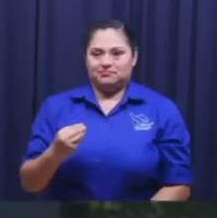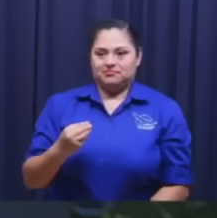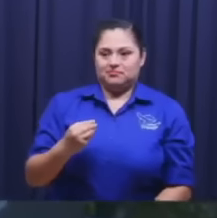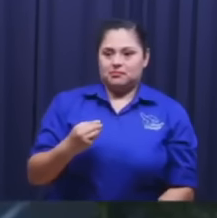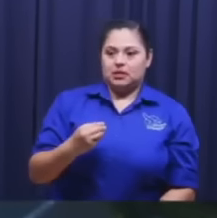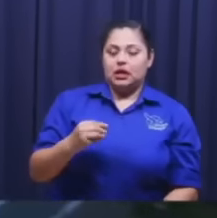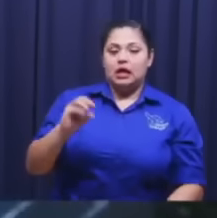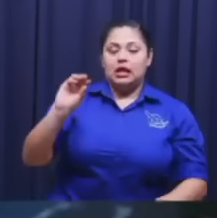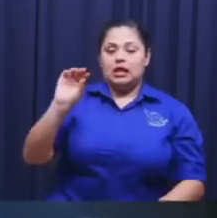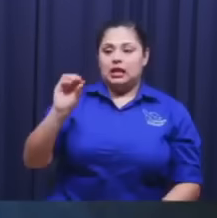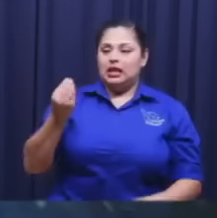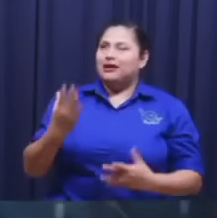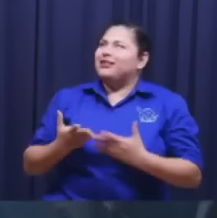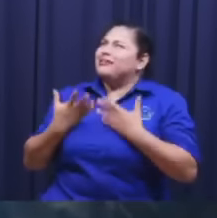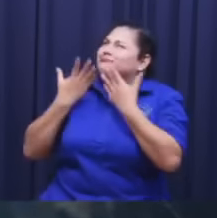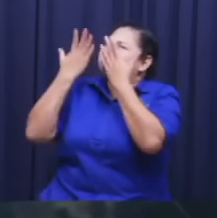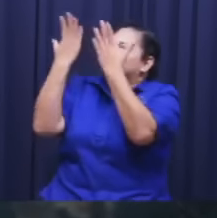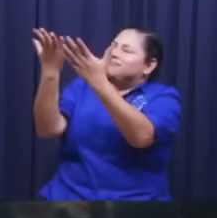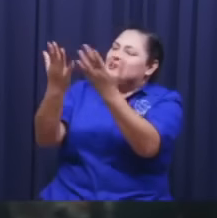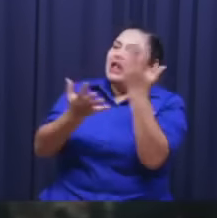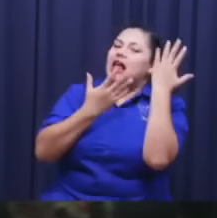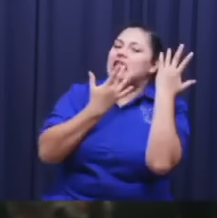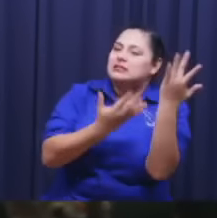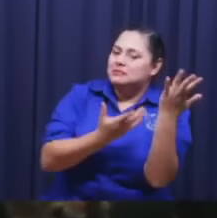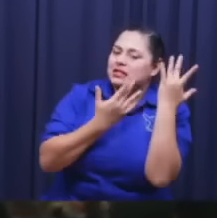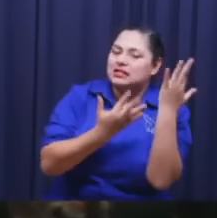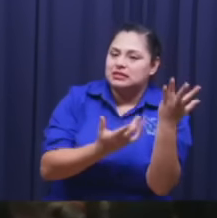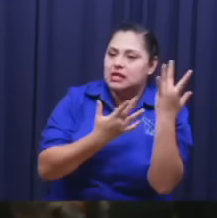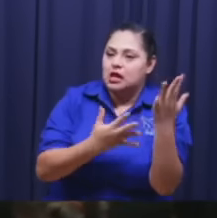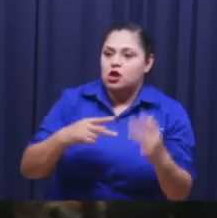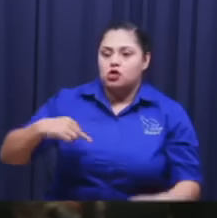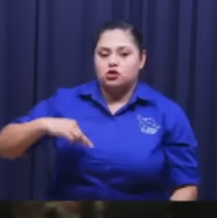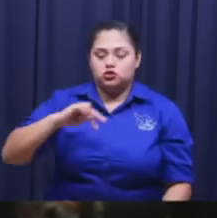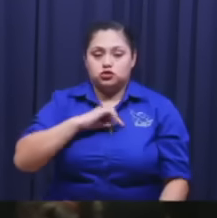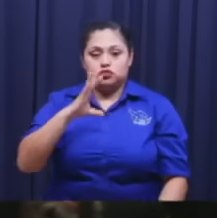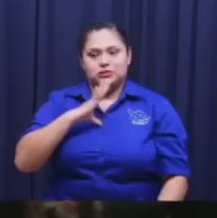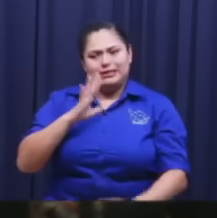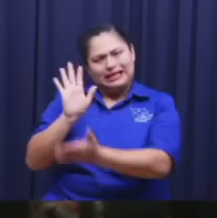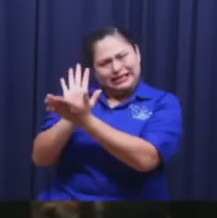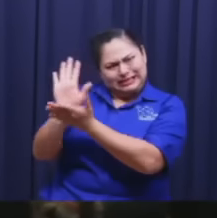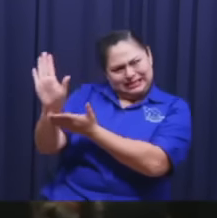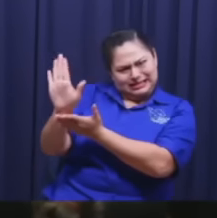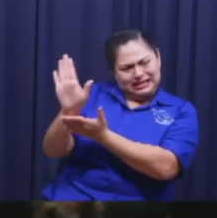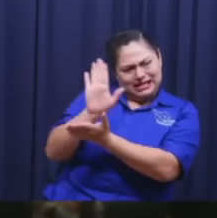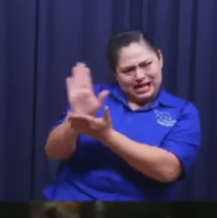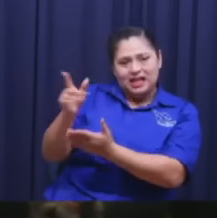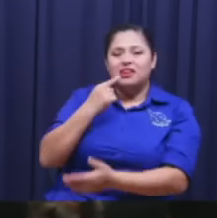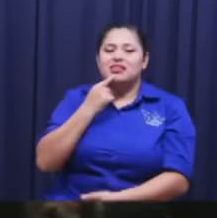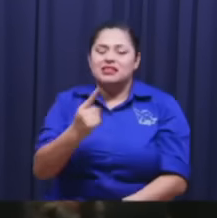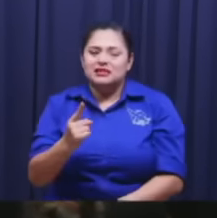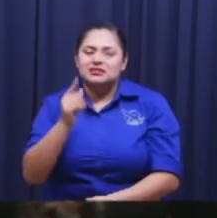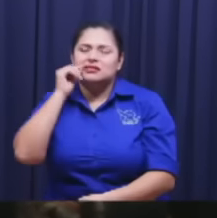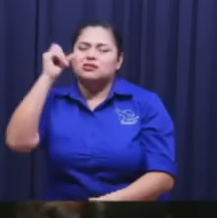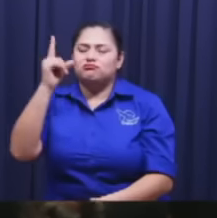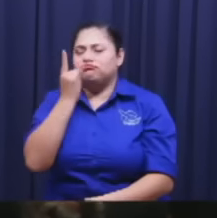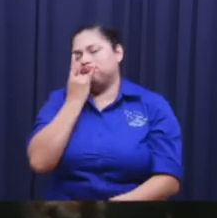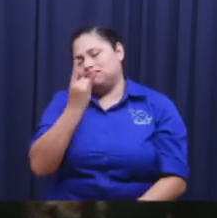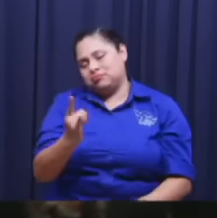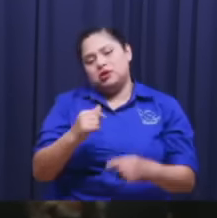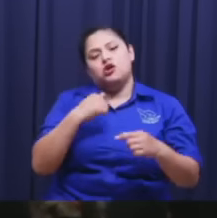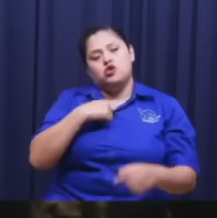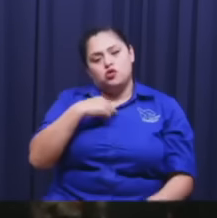cual ponemos toda nuestra esperanza, vamos a tener que resistir y decirle: Señor, perdóname, mira, yo sí quiero eso,